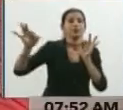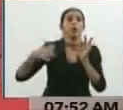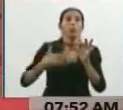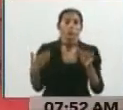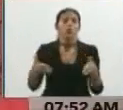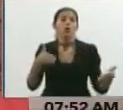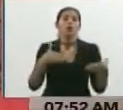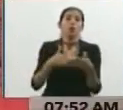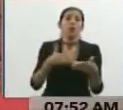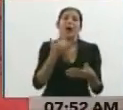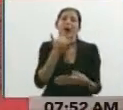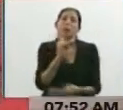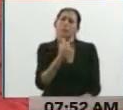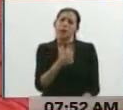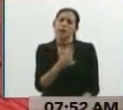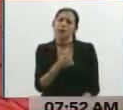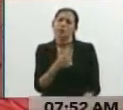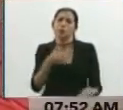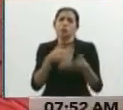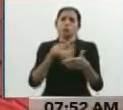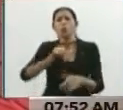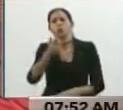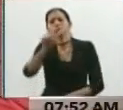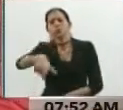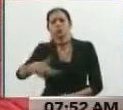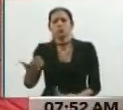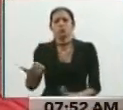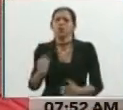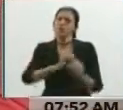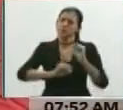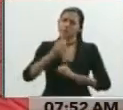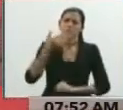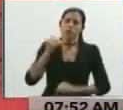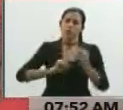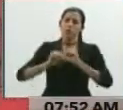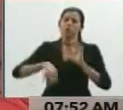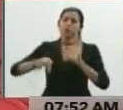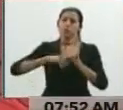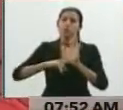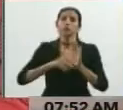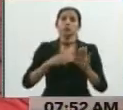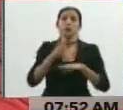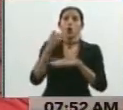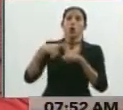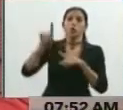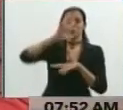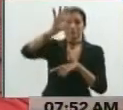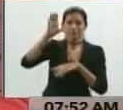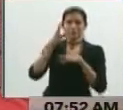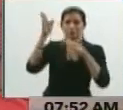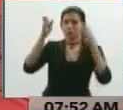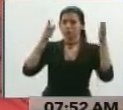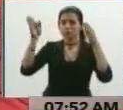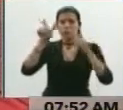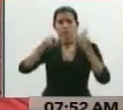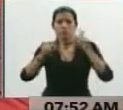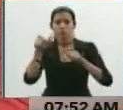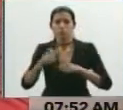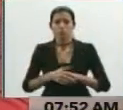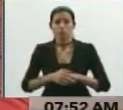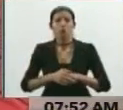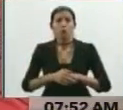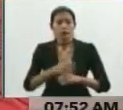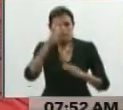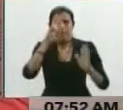daño de tercero pues evitemos evitemos este tipo de situaciones y vuelve te repito este tubo a otros países y la gente entra dentro de las regulaciones